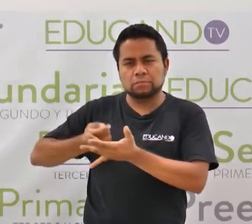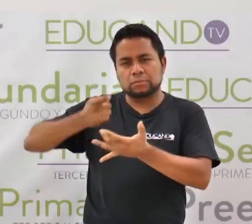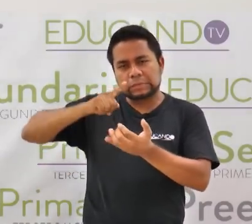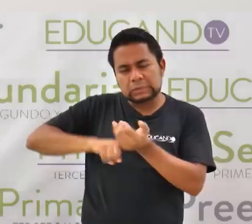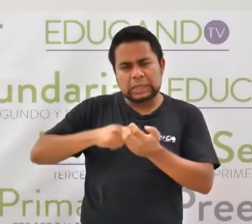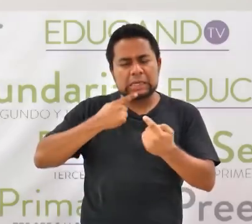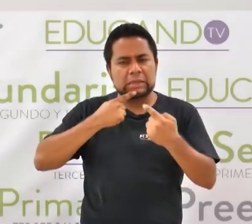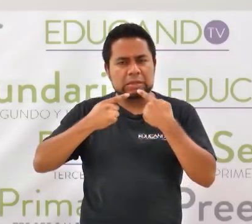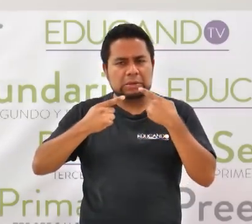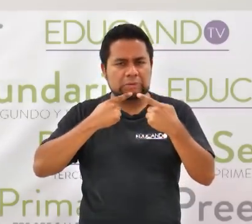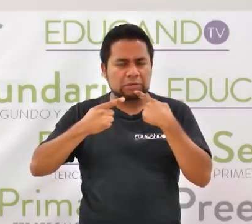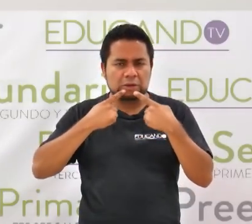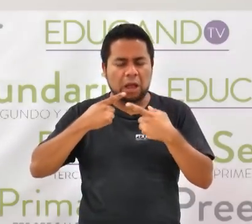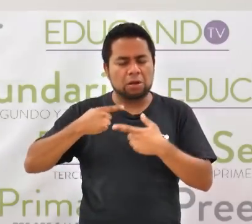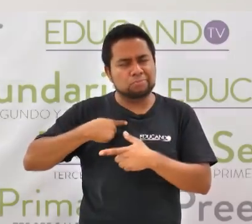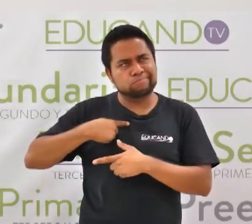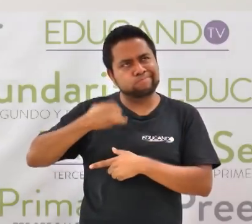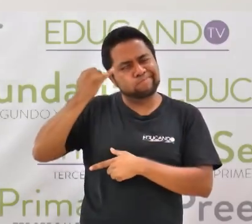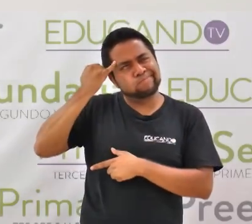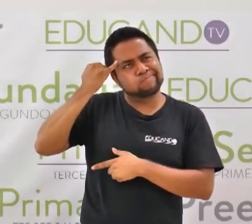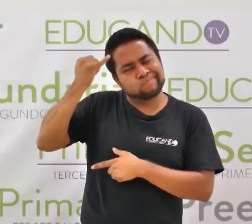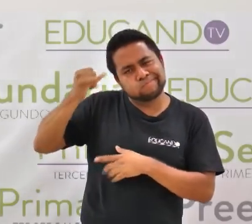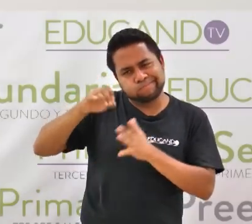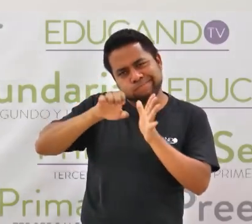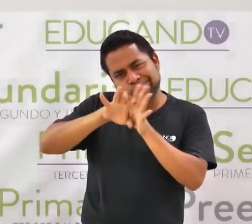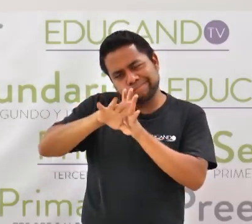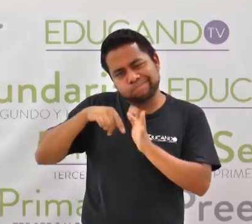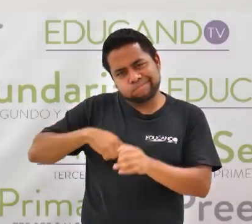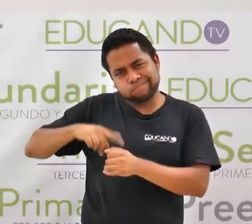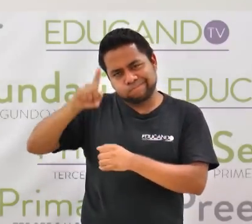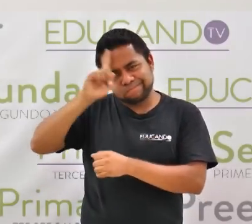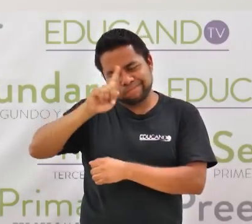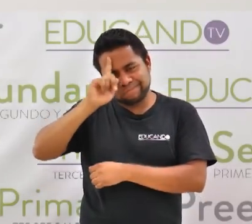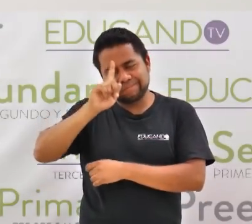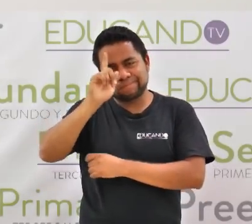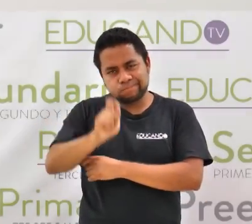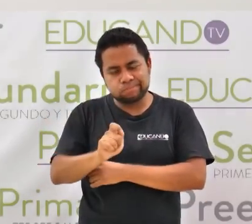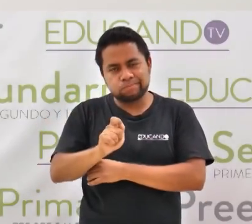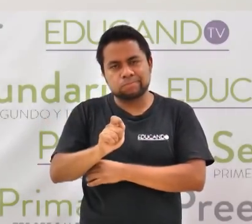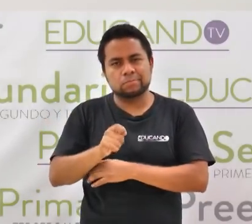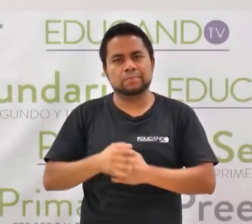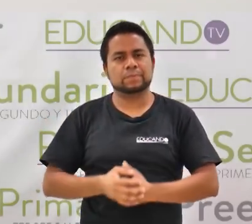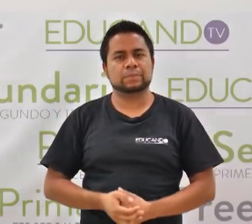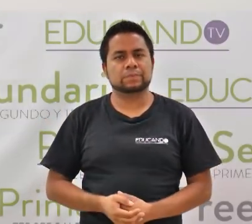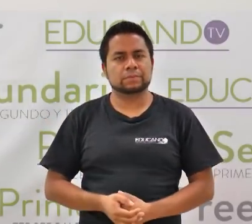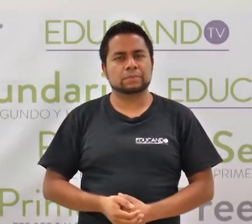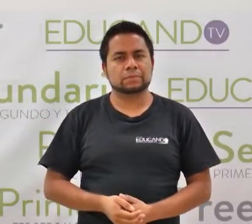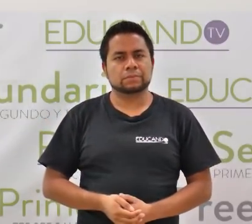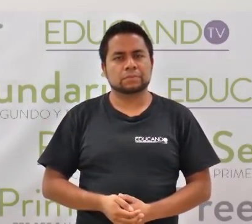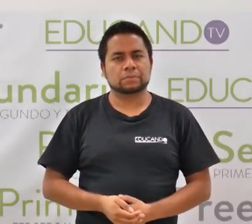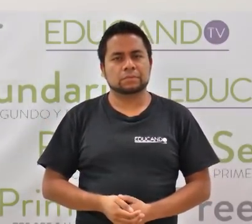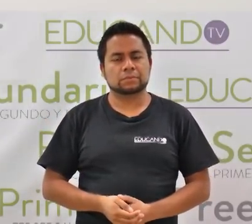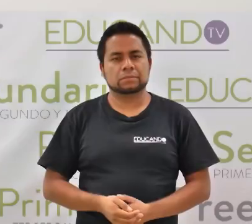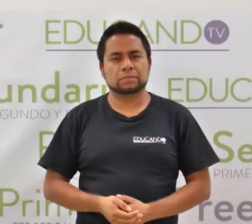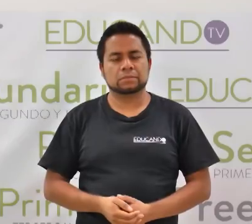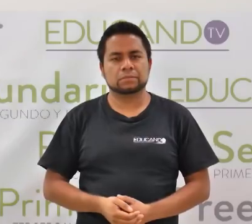En escribir un diálogo, yo sugeriría que lo hicieran